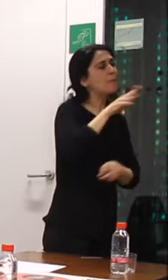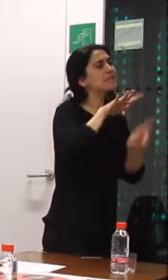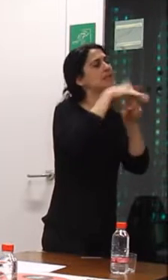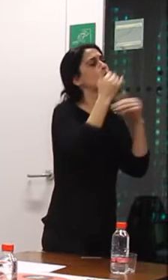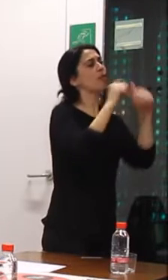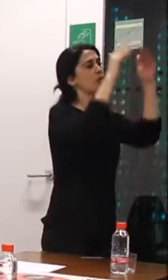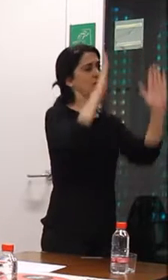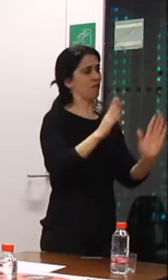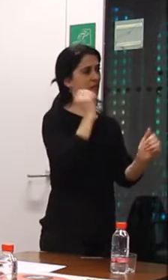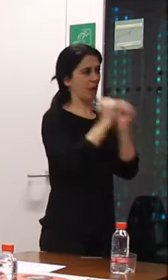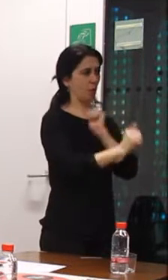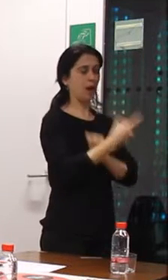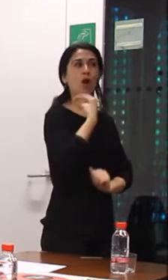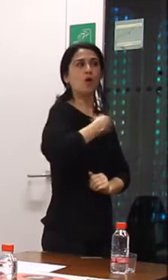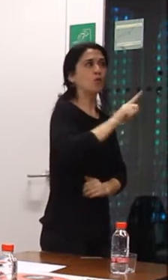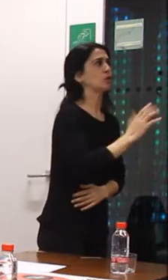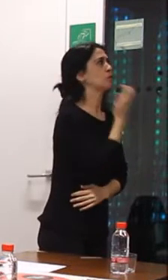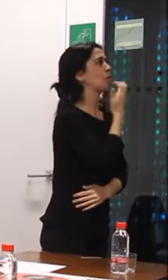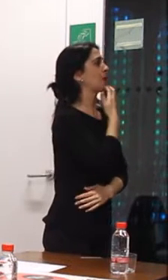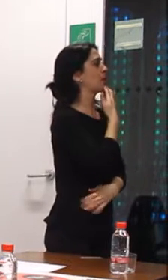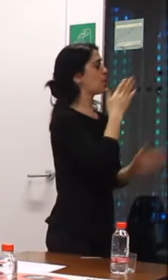No es lo mismo calefaccionar una casa en Valencia